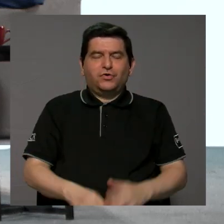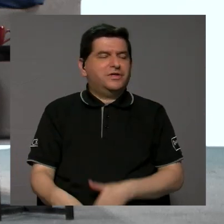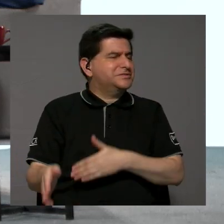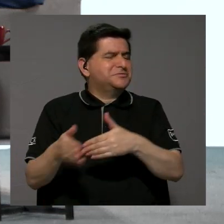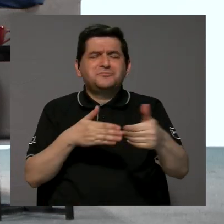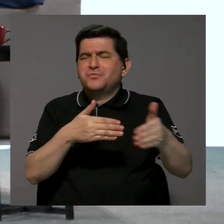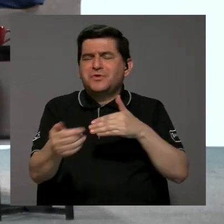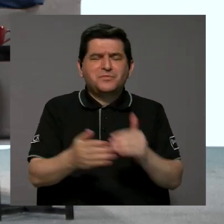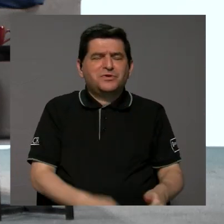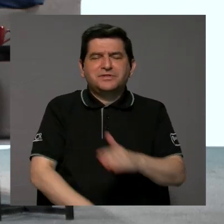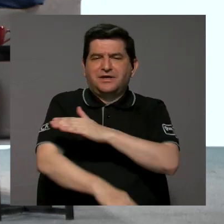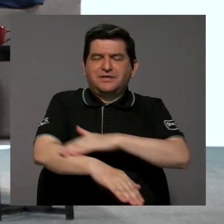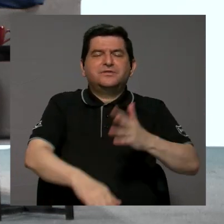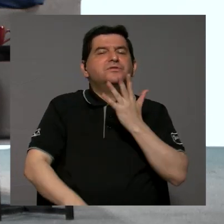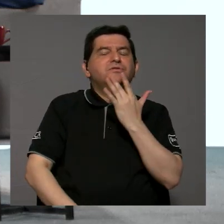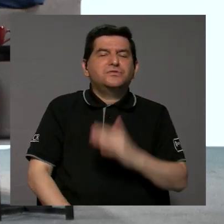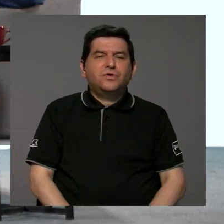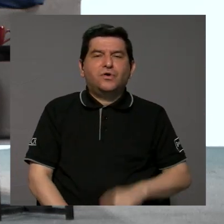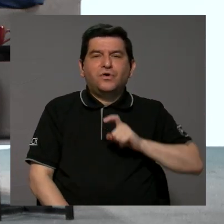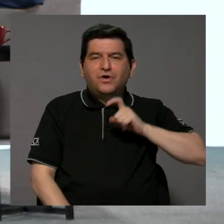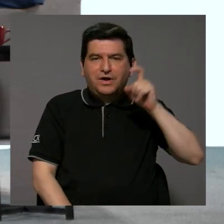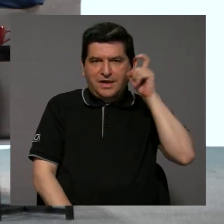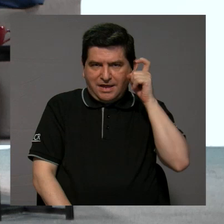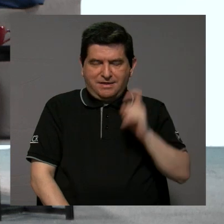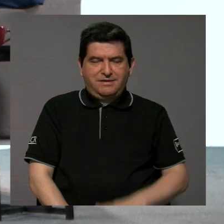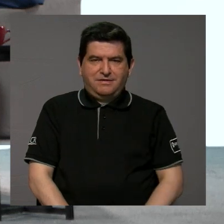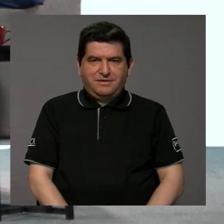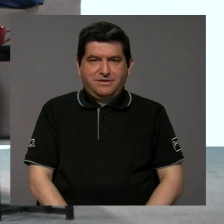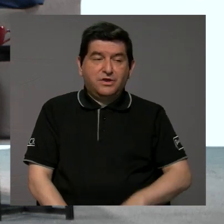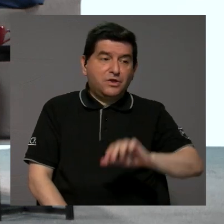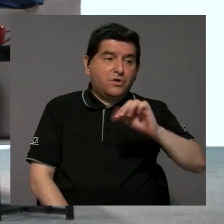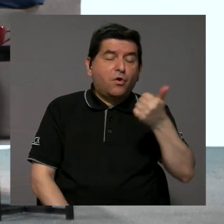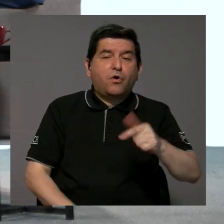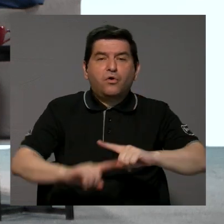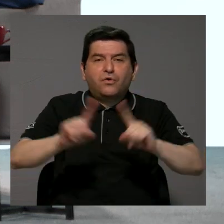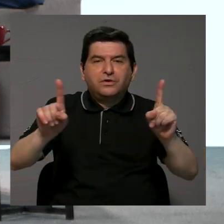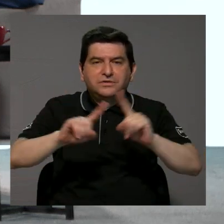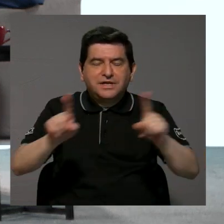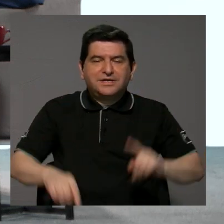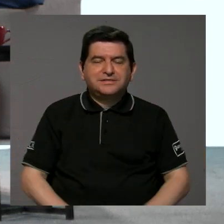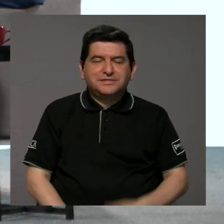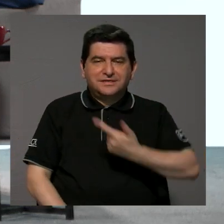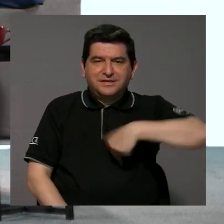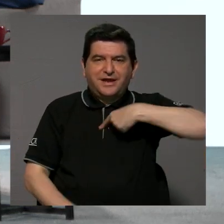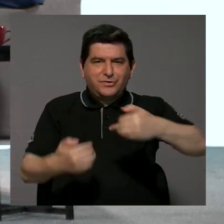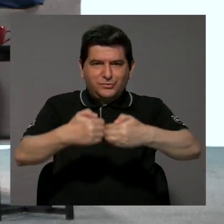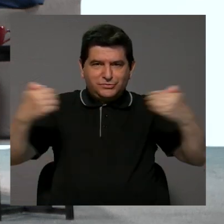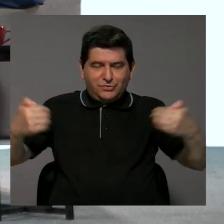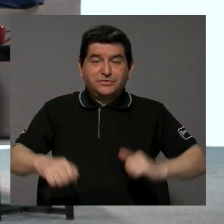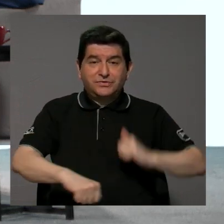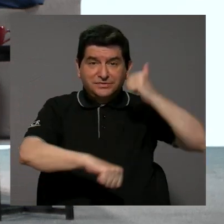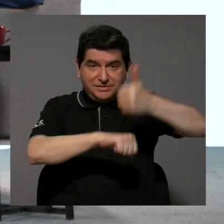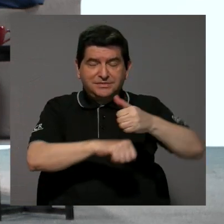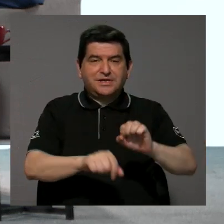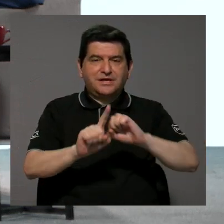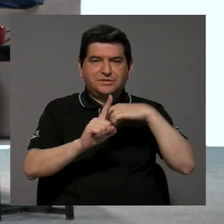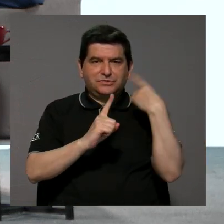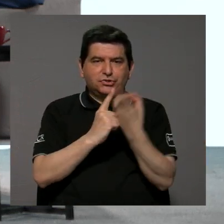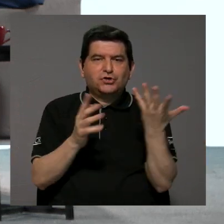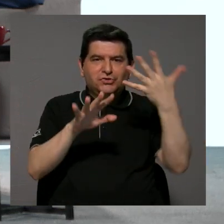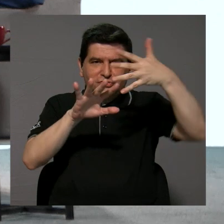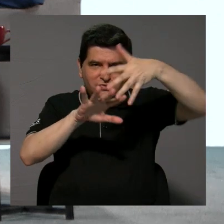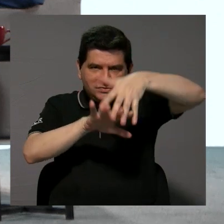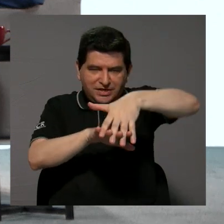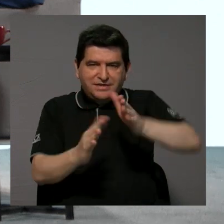las personas, independientemente de nuestra raza, de nuestro género y de otras diferencias que nos separan. Y así se crean